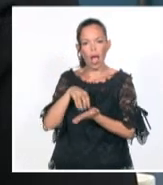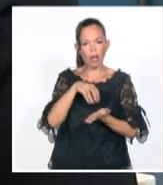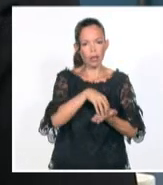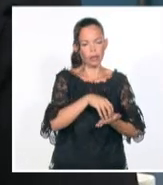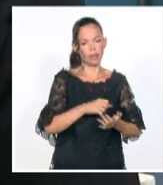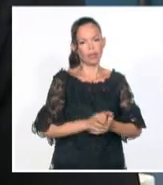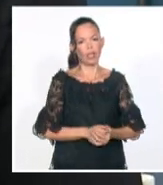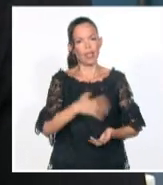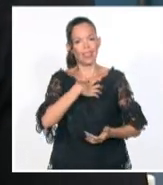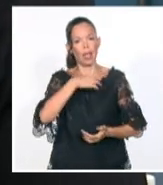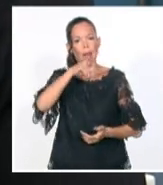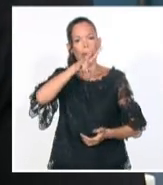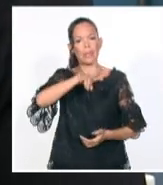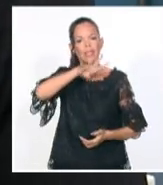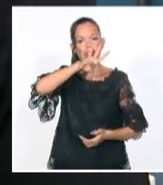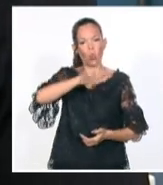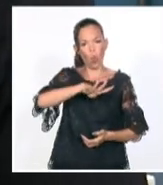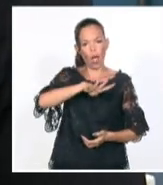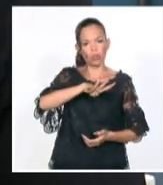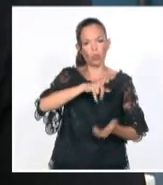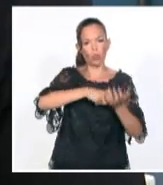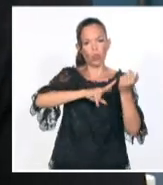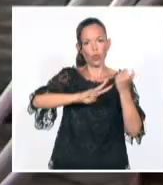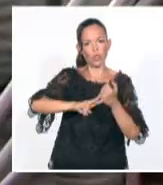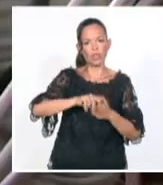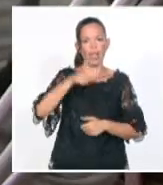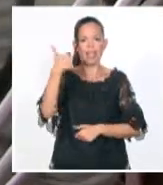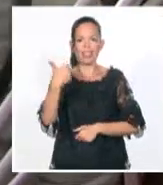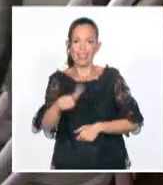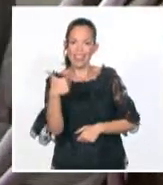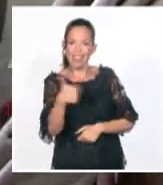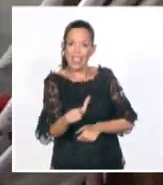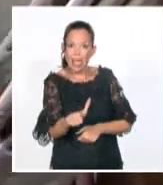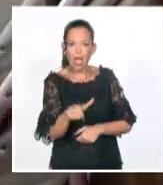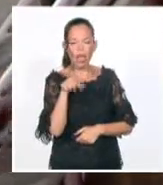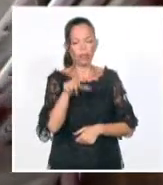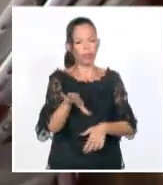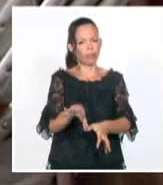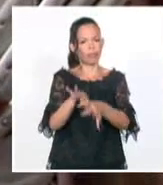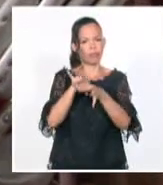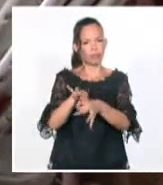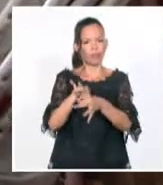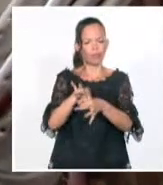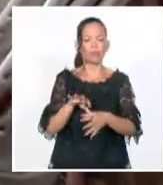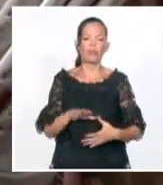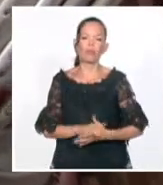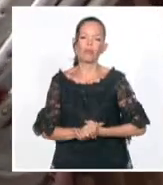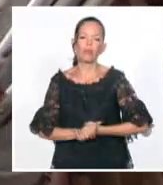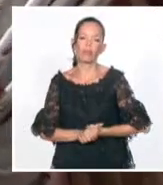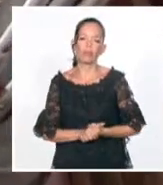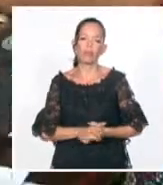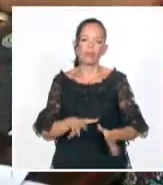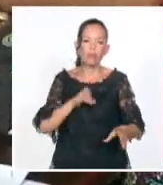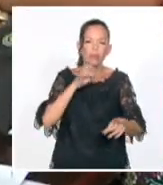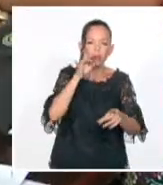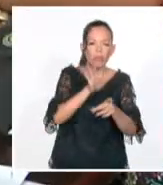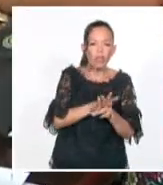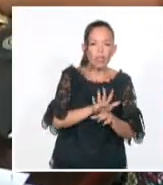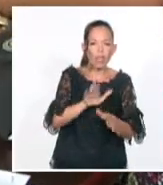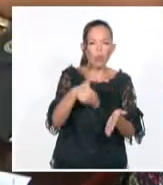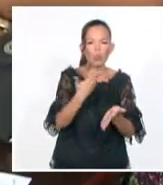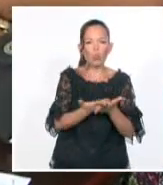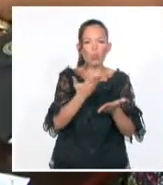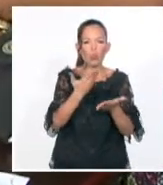24 estados existen 10 en los que más prevalencia existe la diabetes mellitus. Las acciones comienzan con pesquisas para detectar en las comunidades